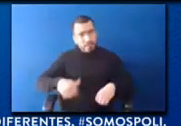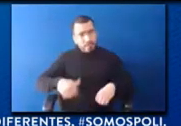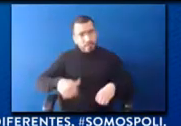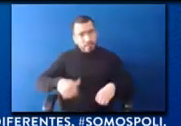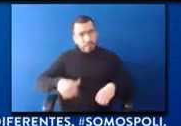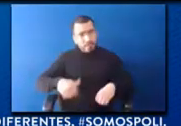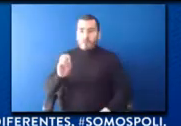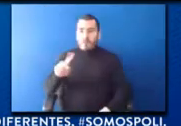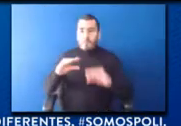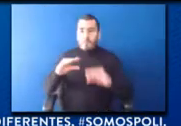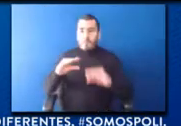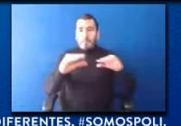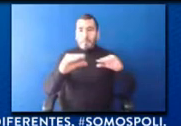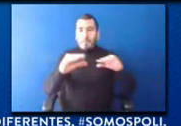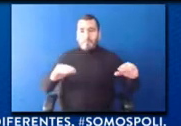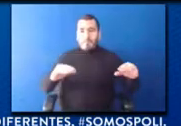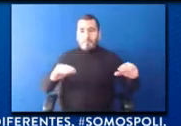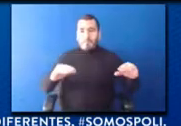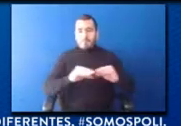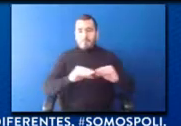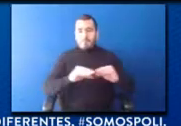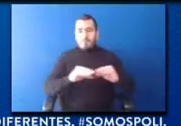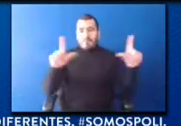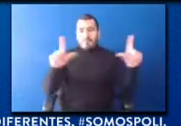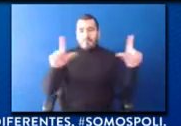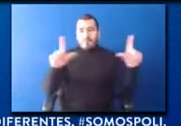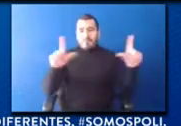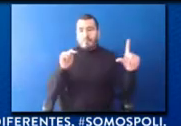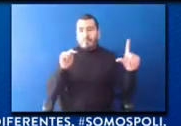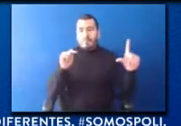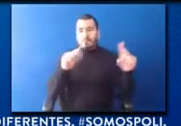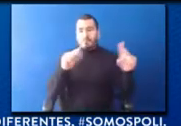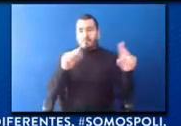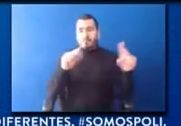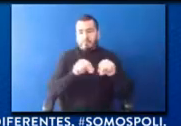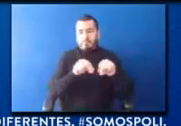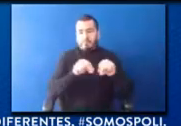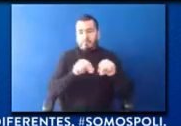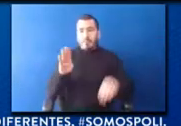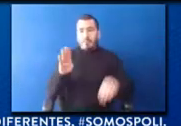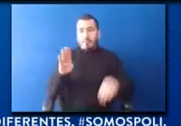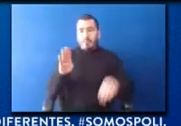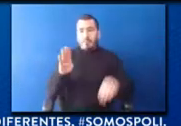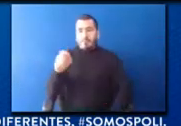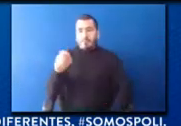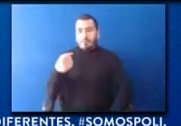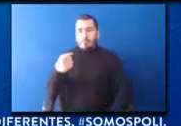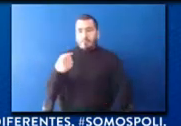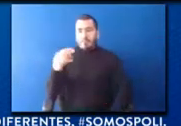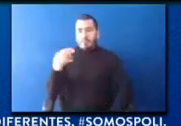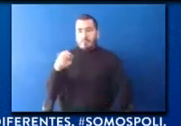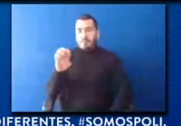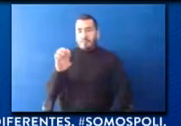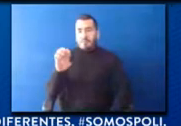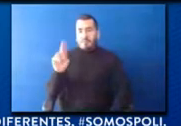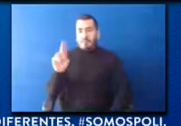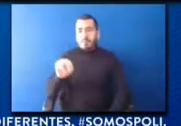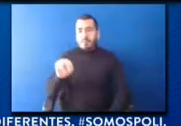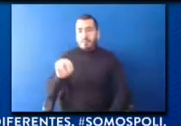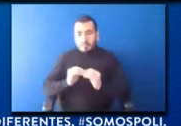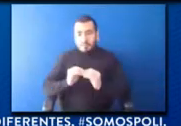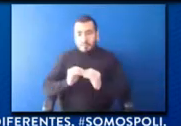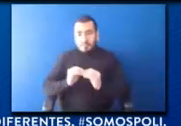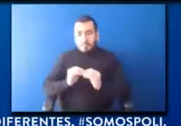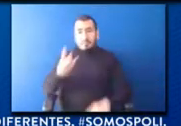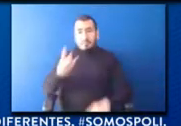como proveedor de esa compensación blockchain. Aprobamos también 5 bancos en un piloto que está próximo